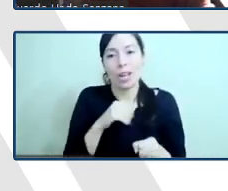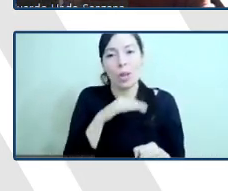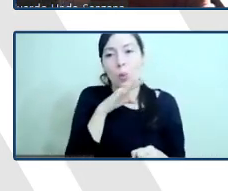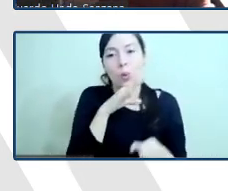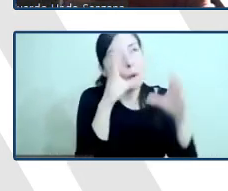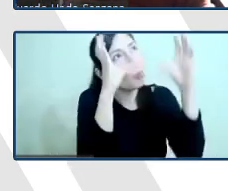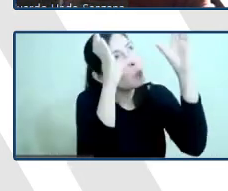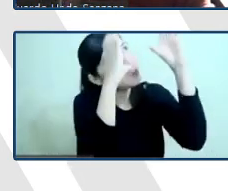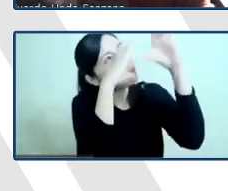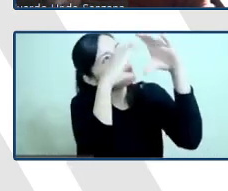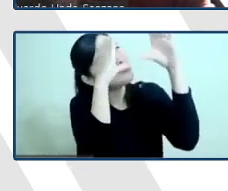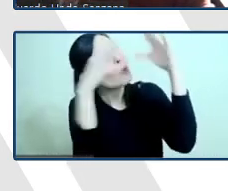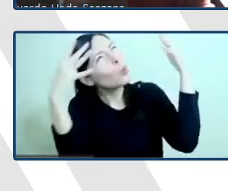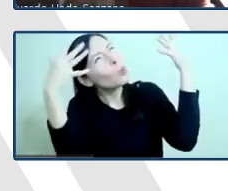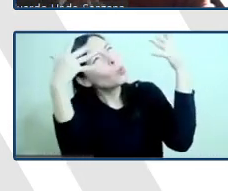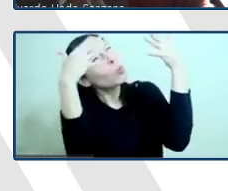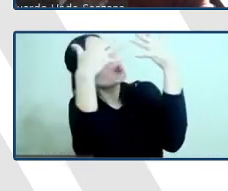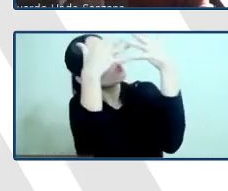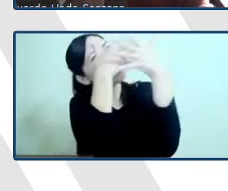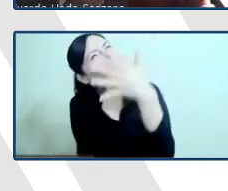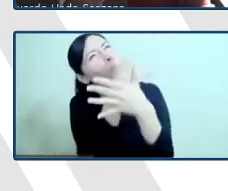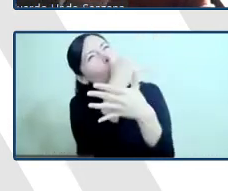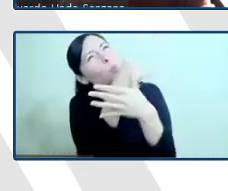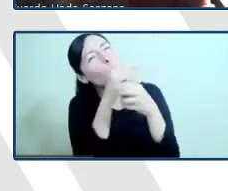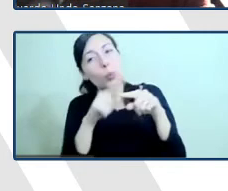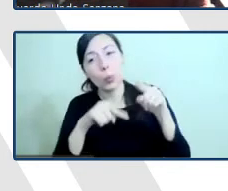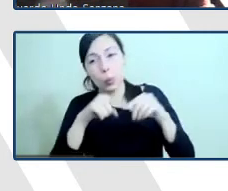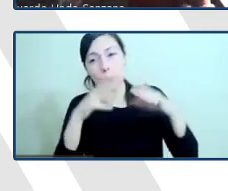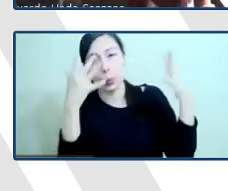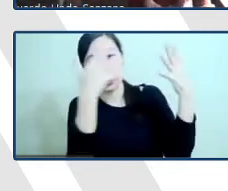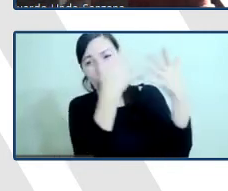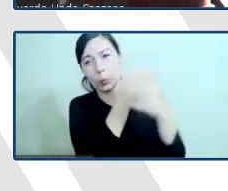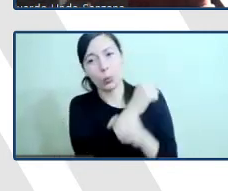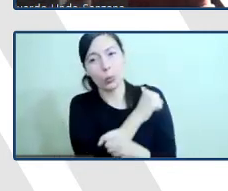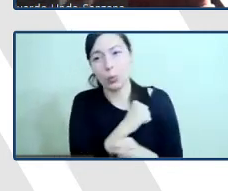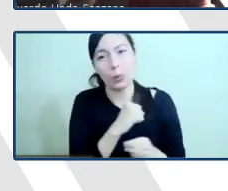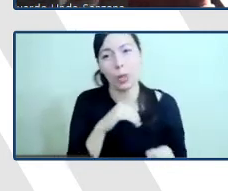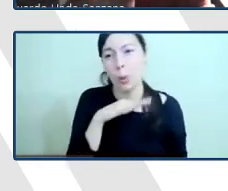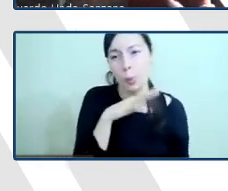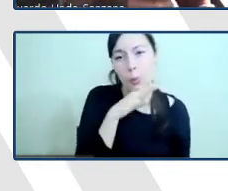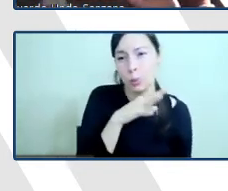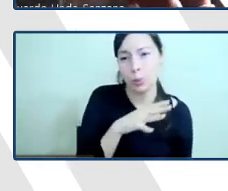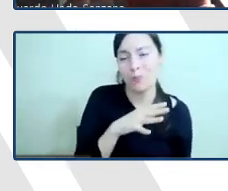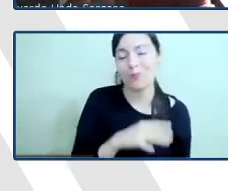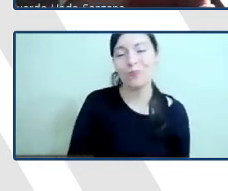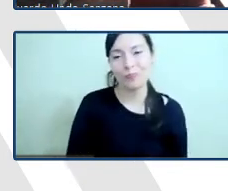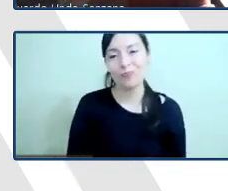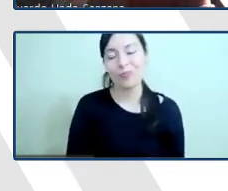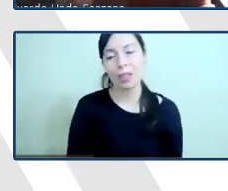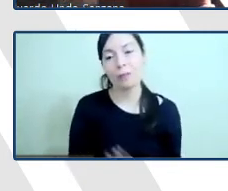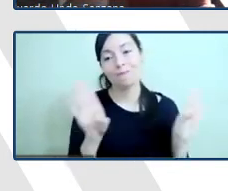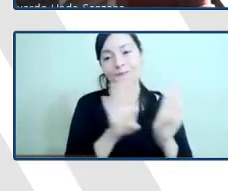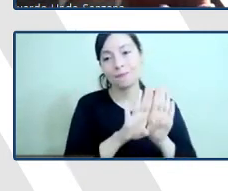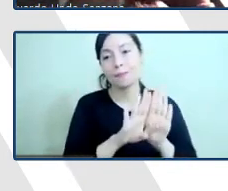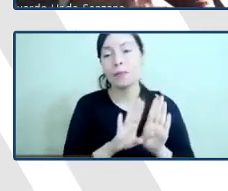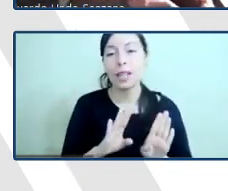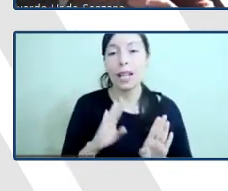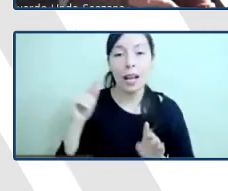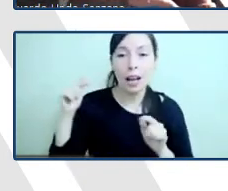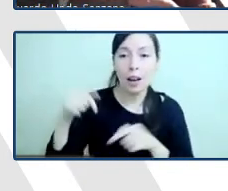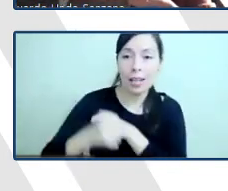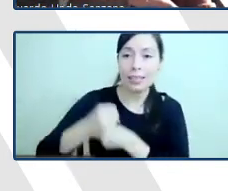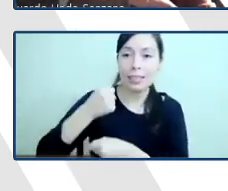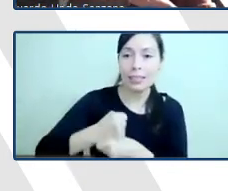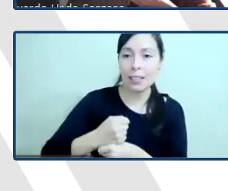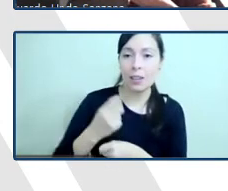las observaciones estaban completamente contaminadas por polvo. Hoy en día seguimos enfrentando estos problemas, continúa en el siglo XXI,